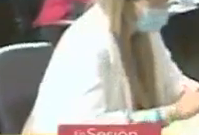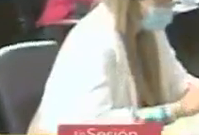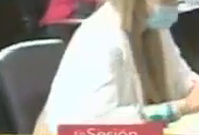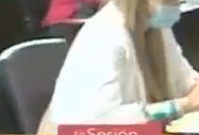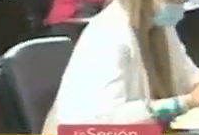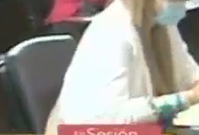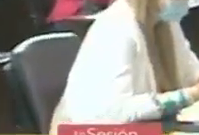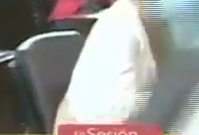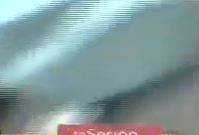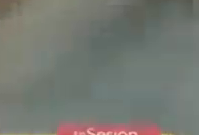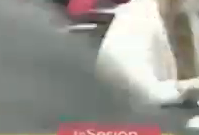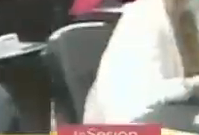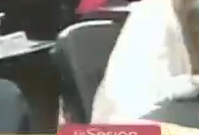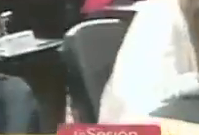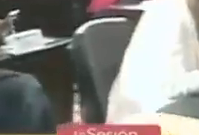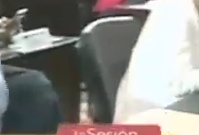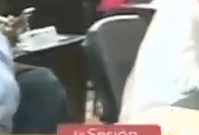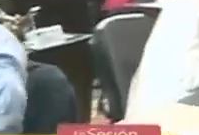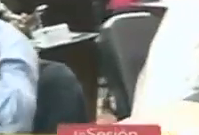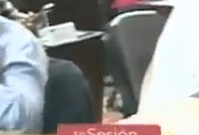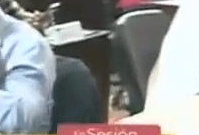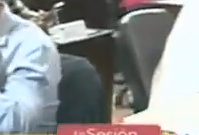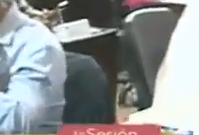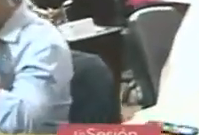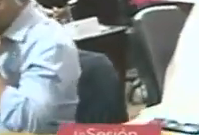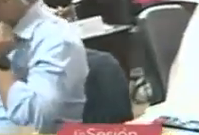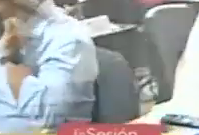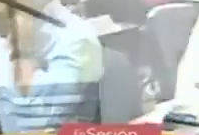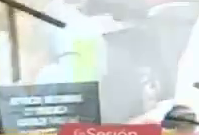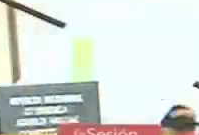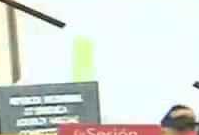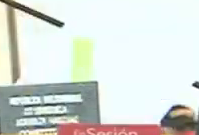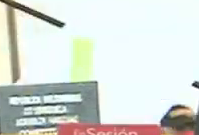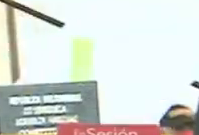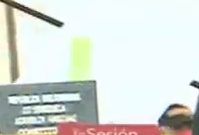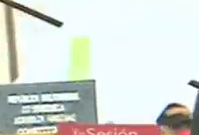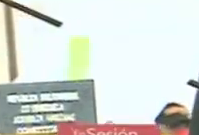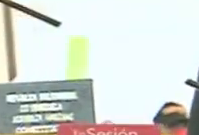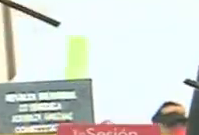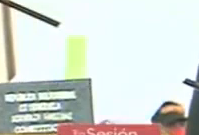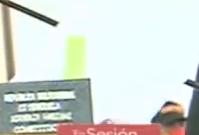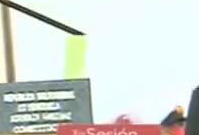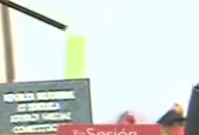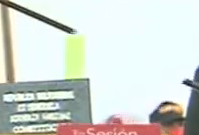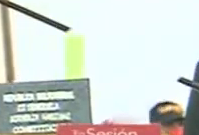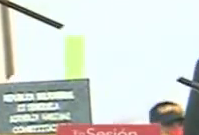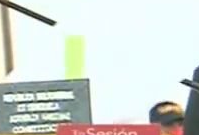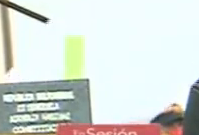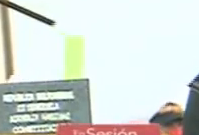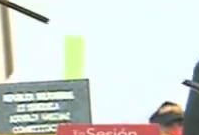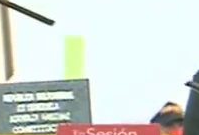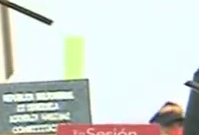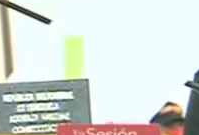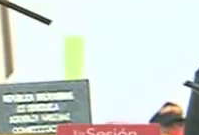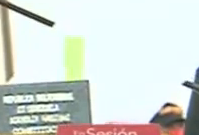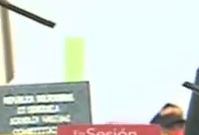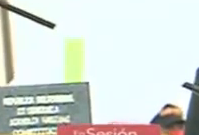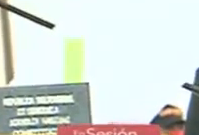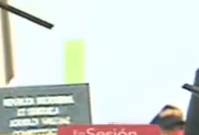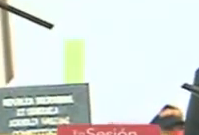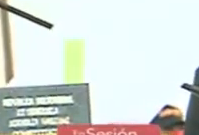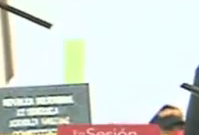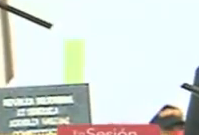por diputadas y diputados principales solicitando permiso para ausentarse e incorporar a sus